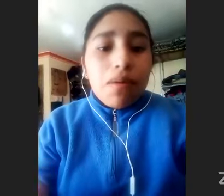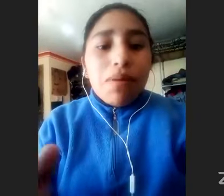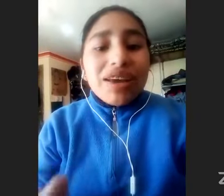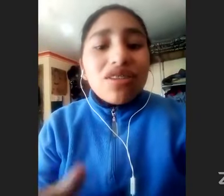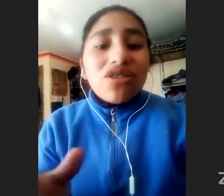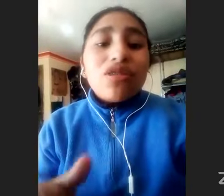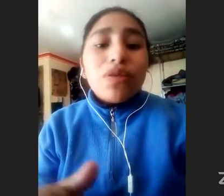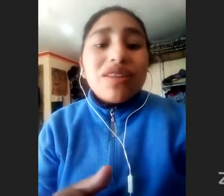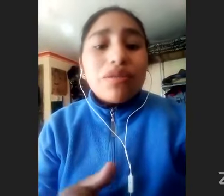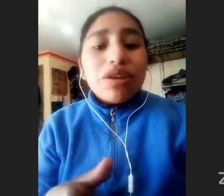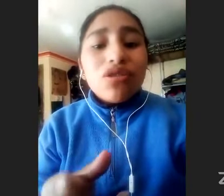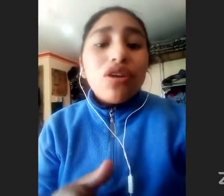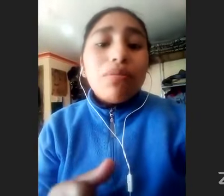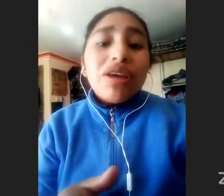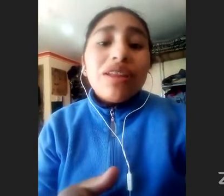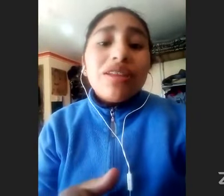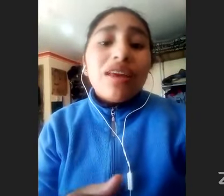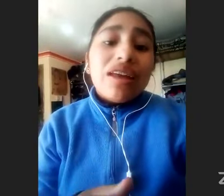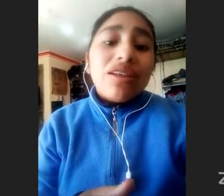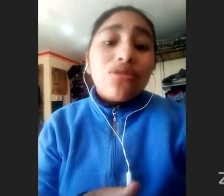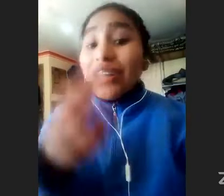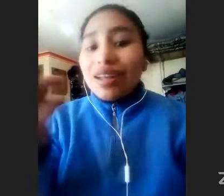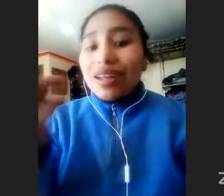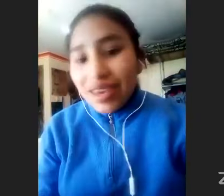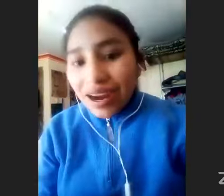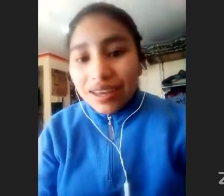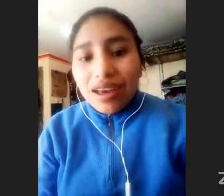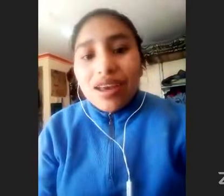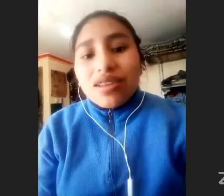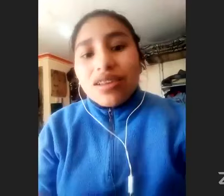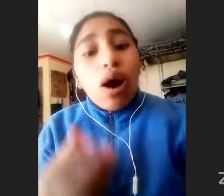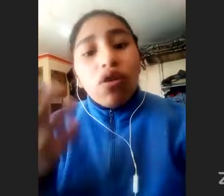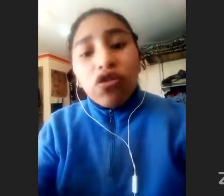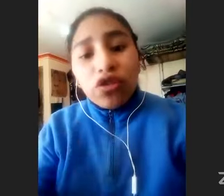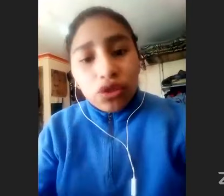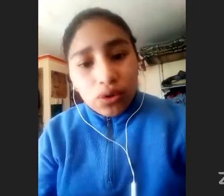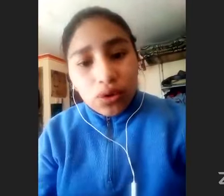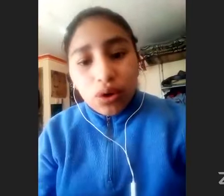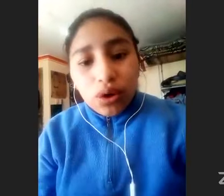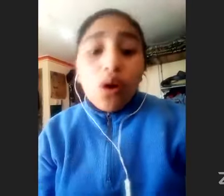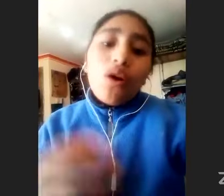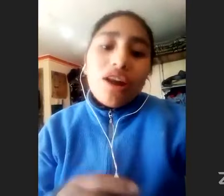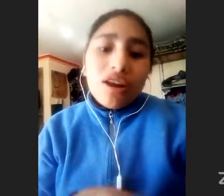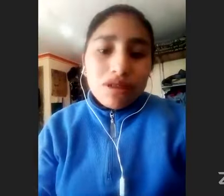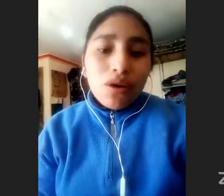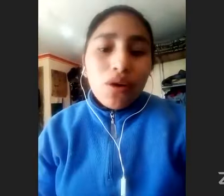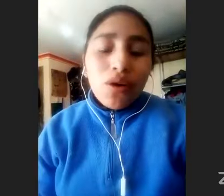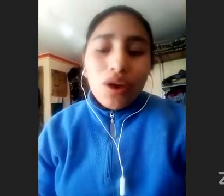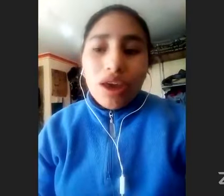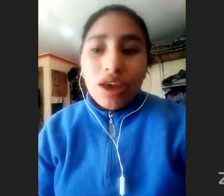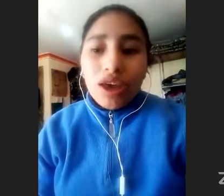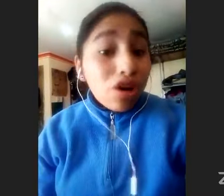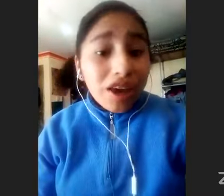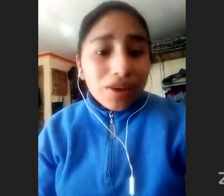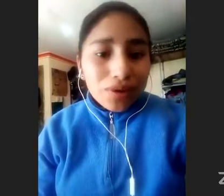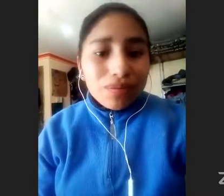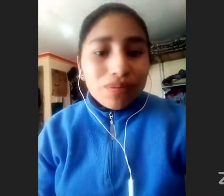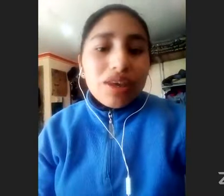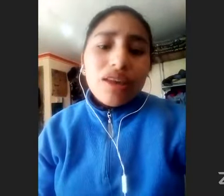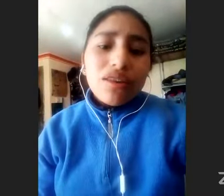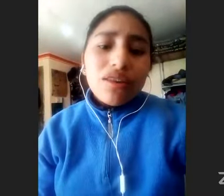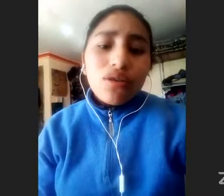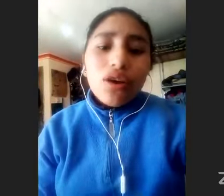para que esto les pueda servir no solamente en su vida diaria sino a un futuro o en el mismo colegio